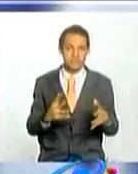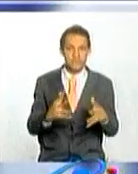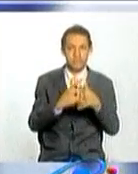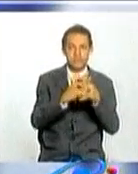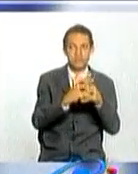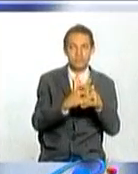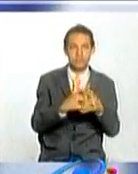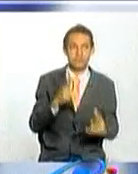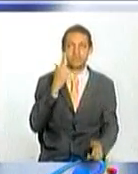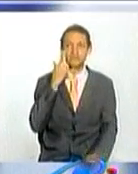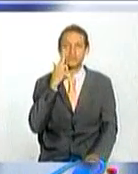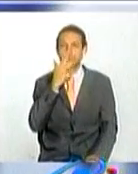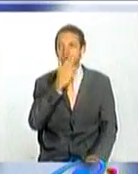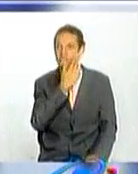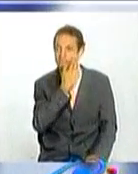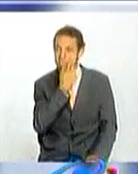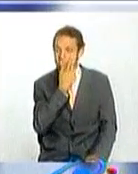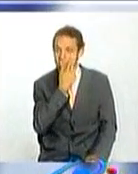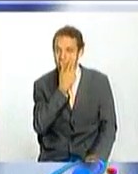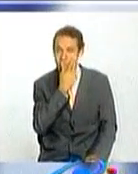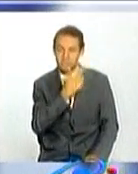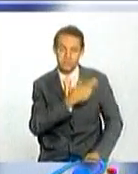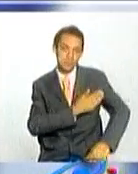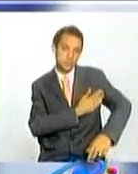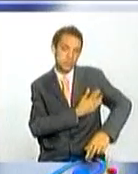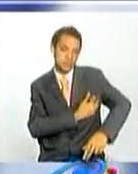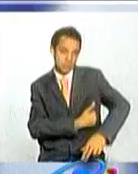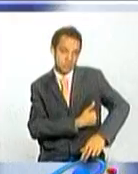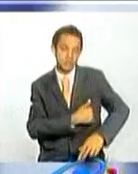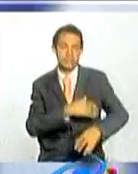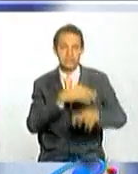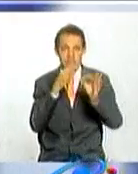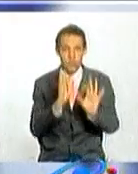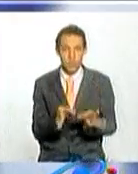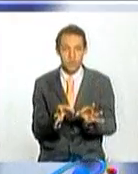la ecografía de axila y uno poder